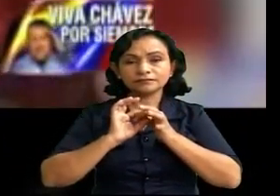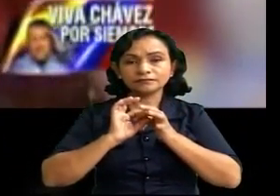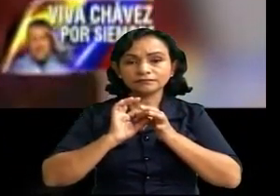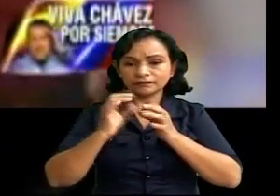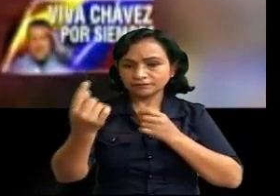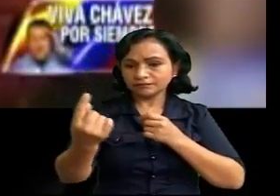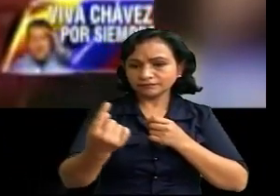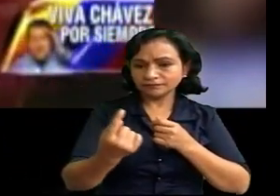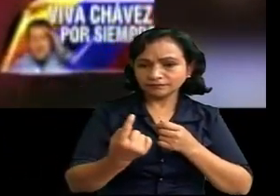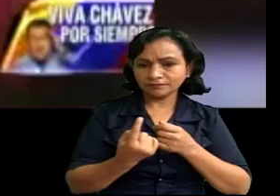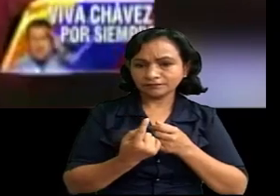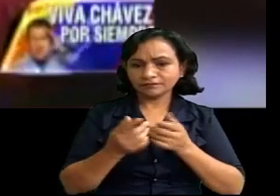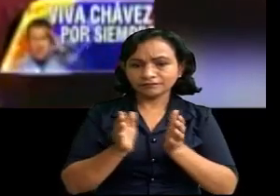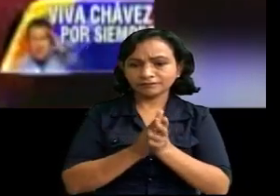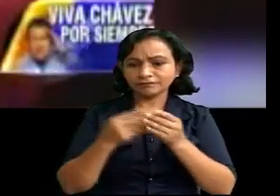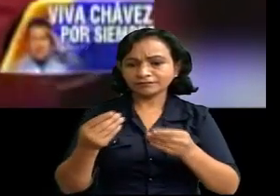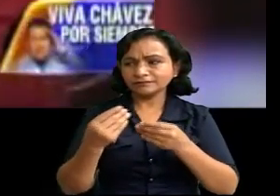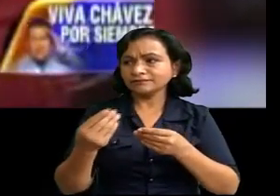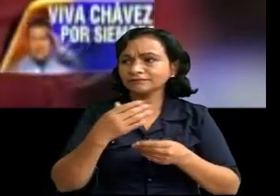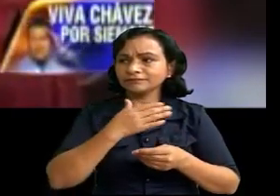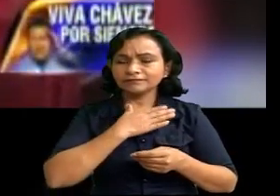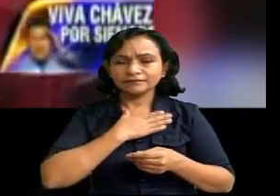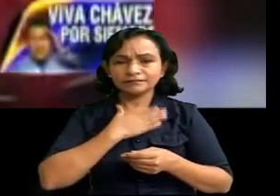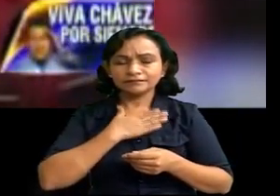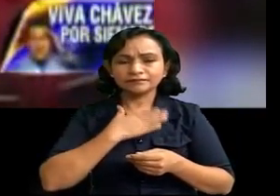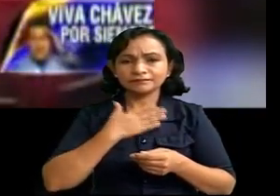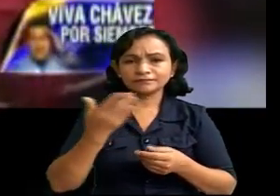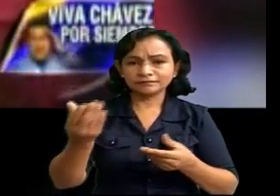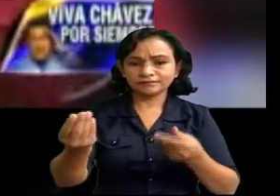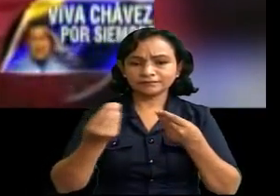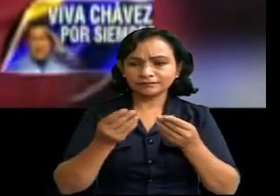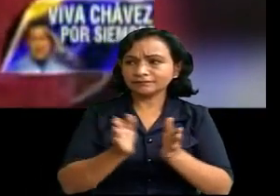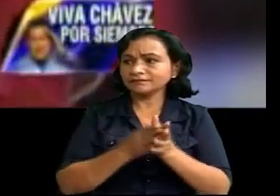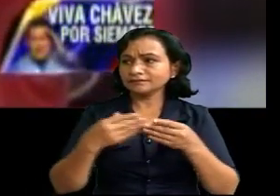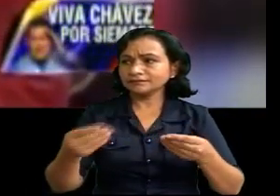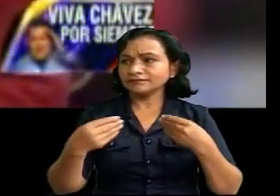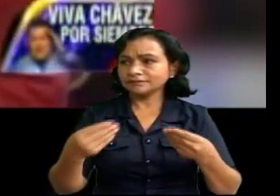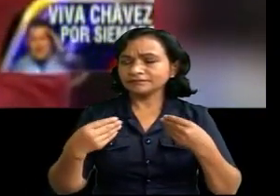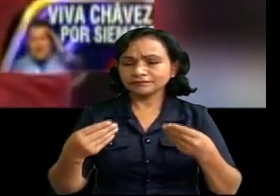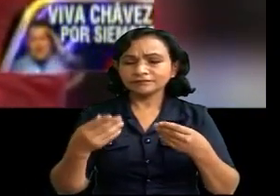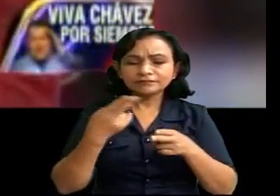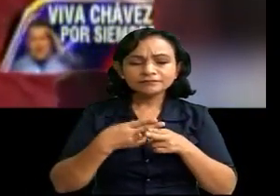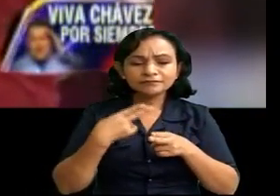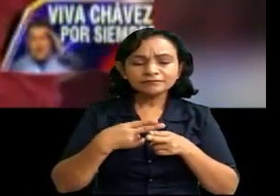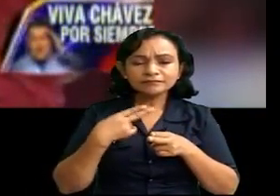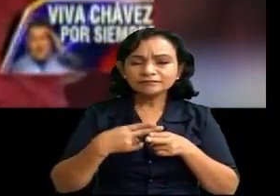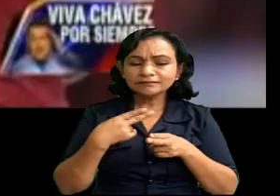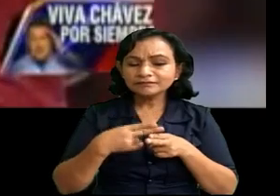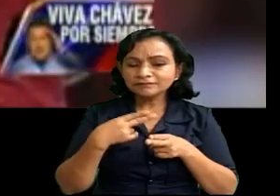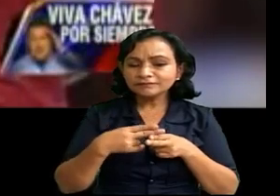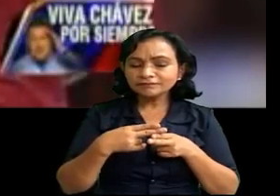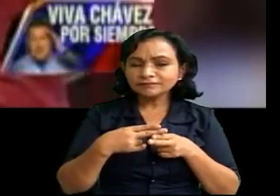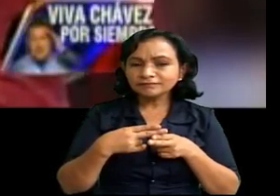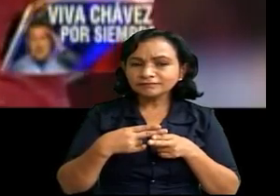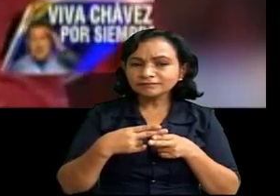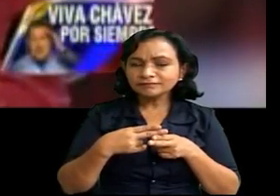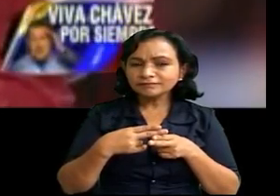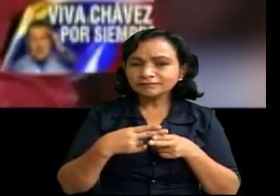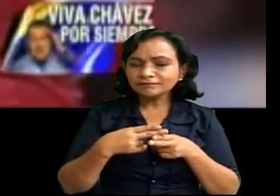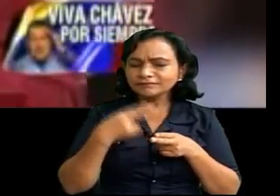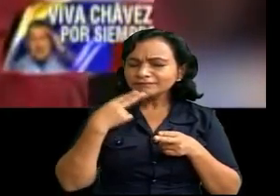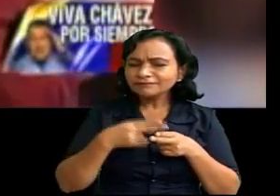viene con su papel. Él viene con su papel, pues. ¿Cómo te llamas tu hijo? Pedro.